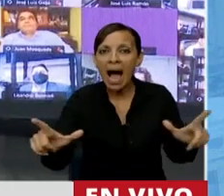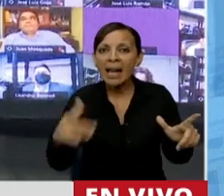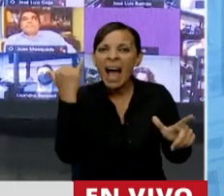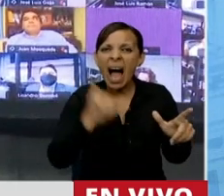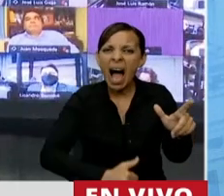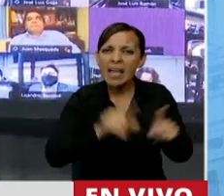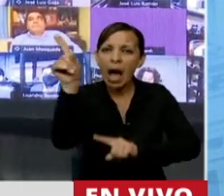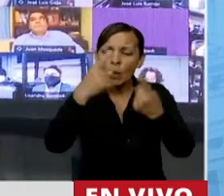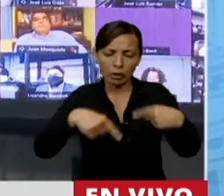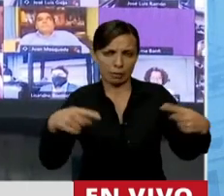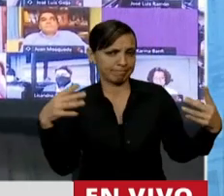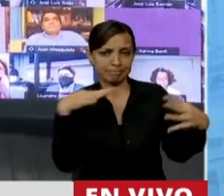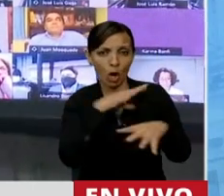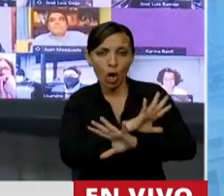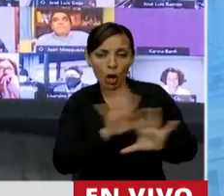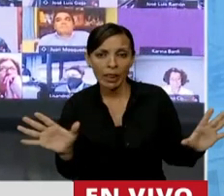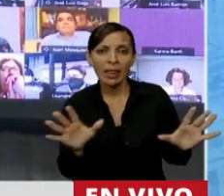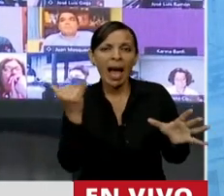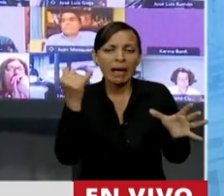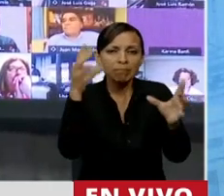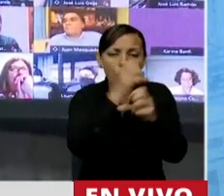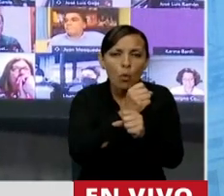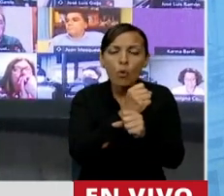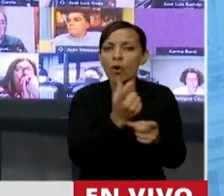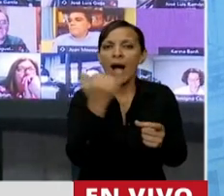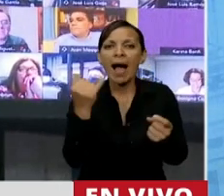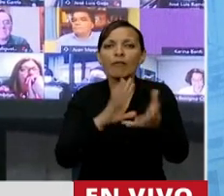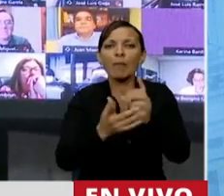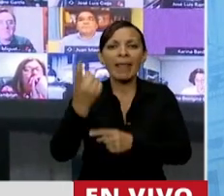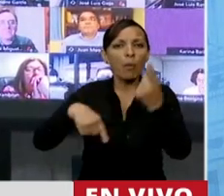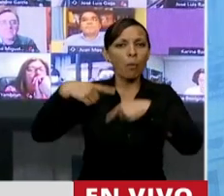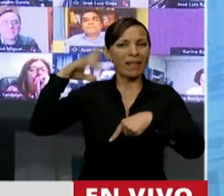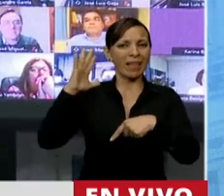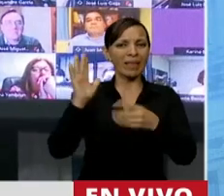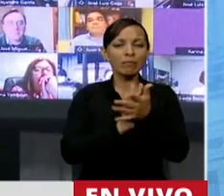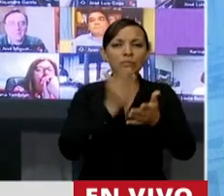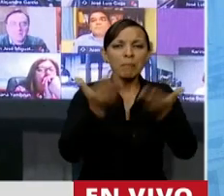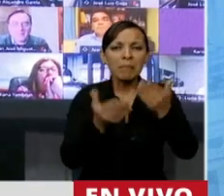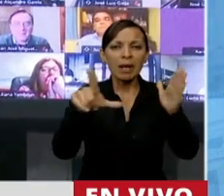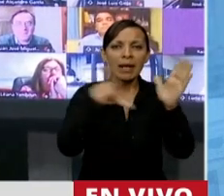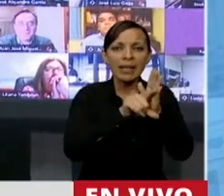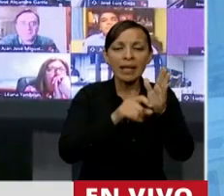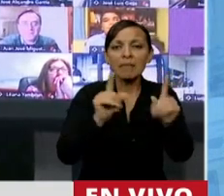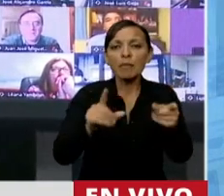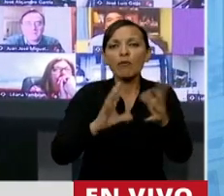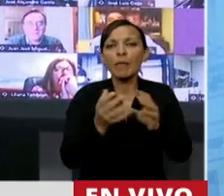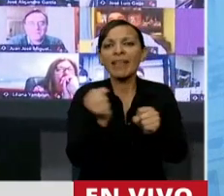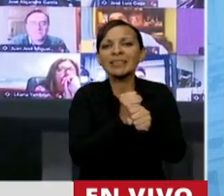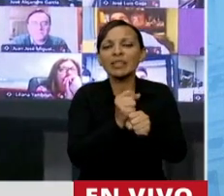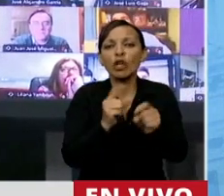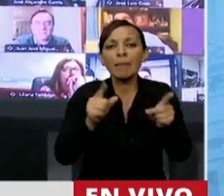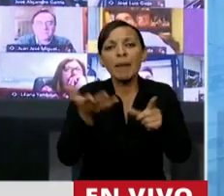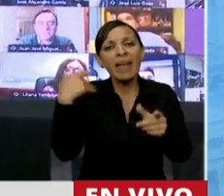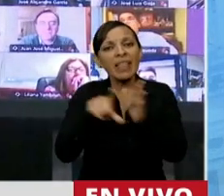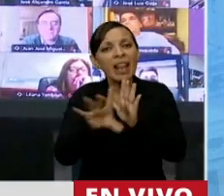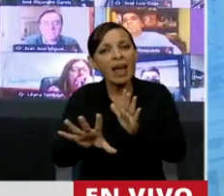lagunas horribles y porque la verdad es una regresión en materia penal y de sanción a la que ya teníamos. Simplemente